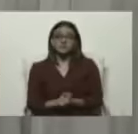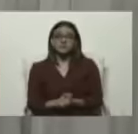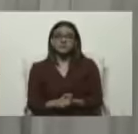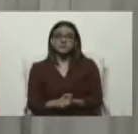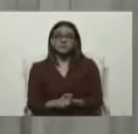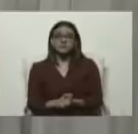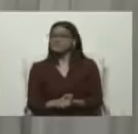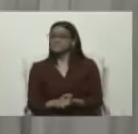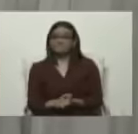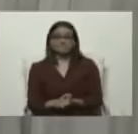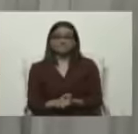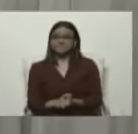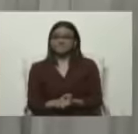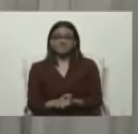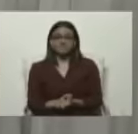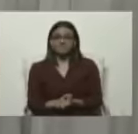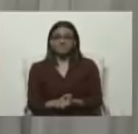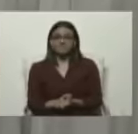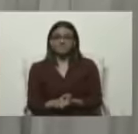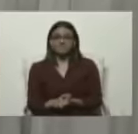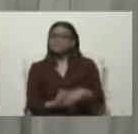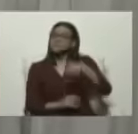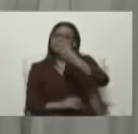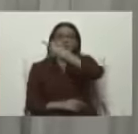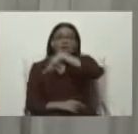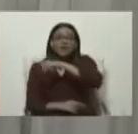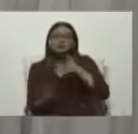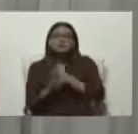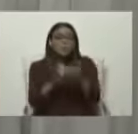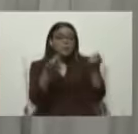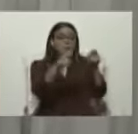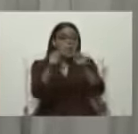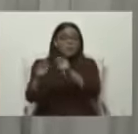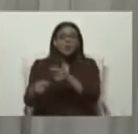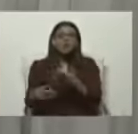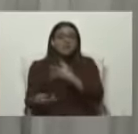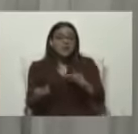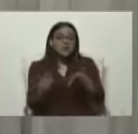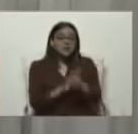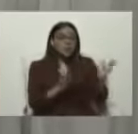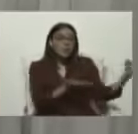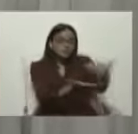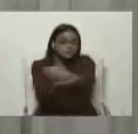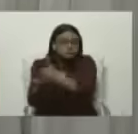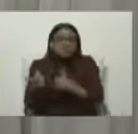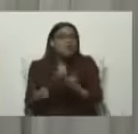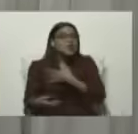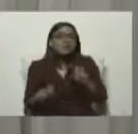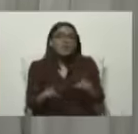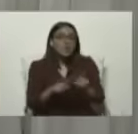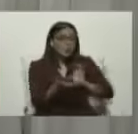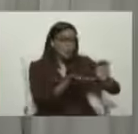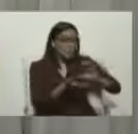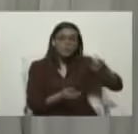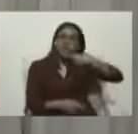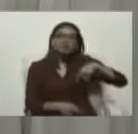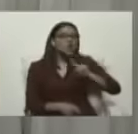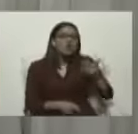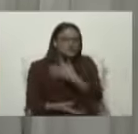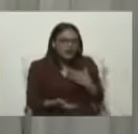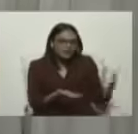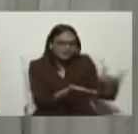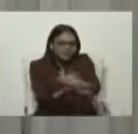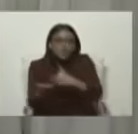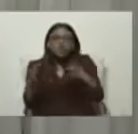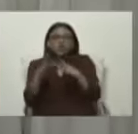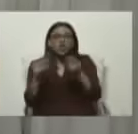pues no. Ni un centavo de esas privatizaciones va a recibir el pueblo de Venezuela. Ni un centavo, porque toda esa plata